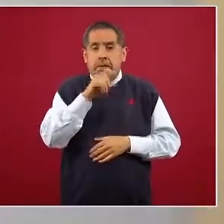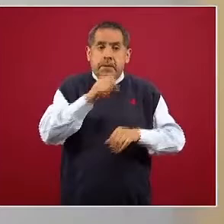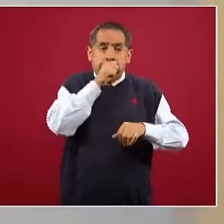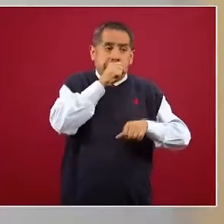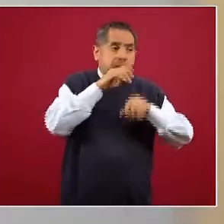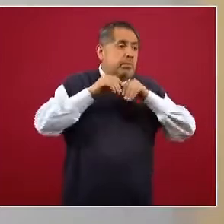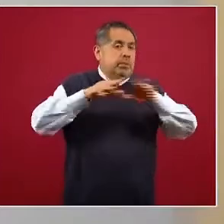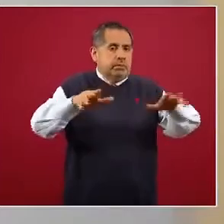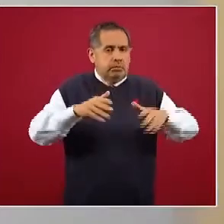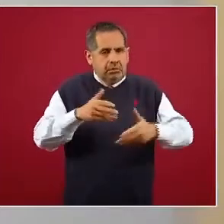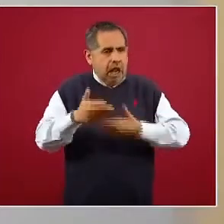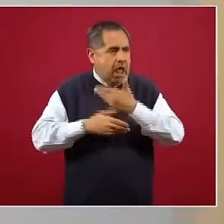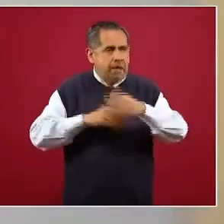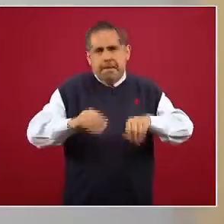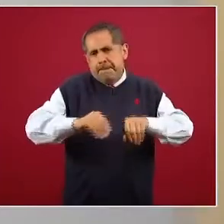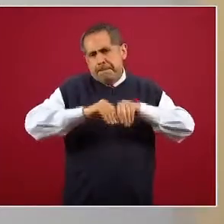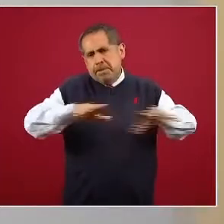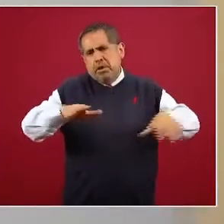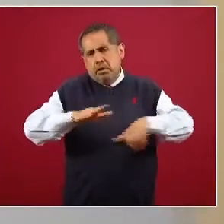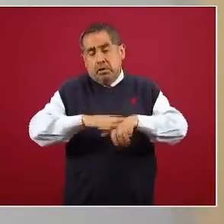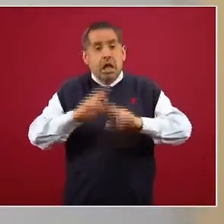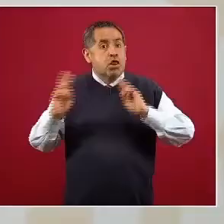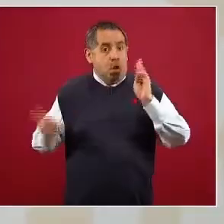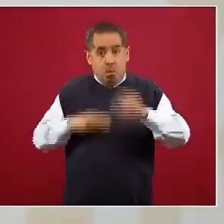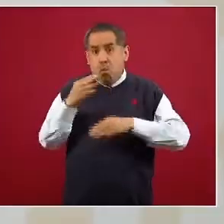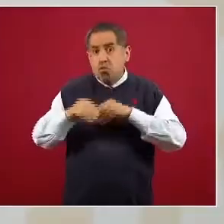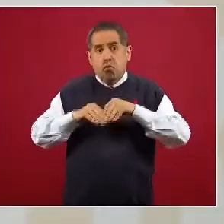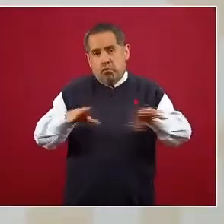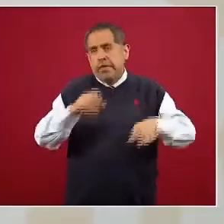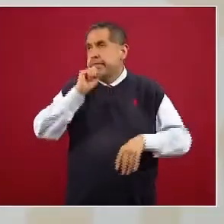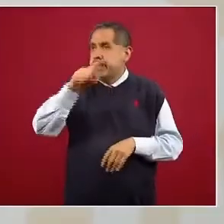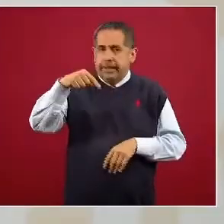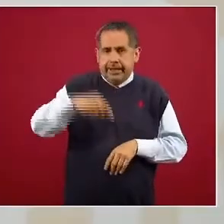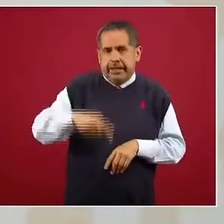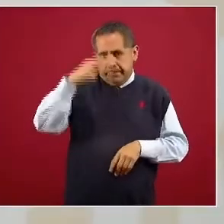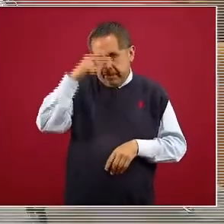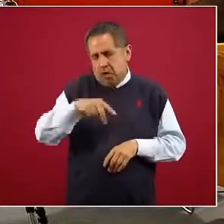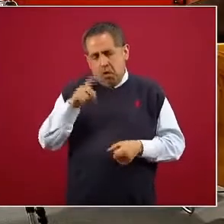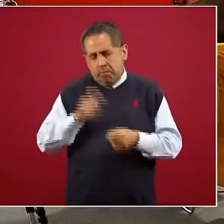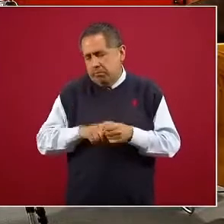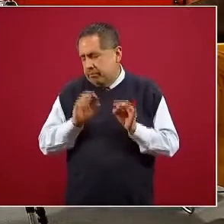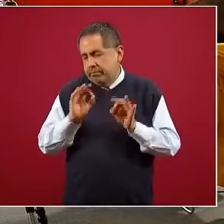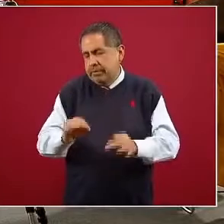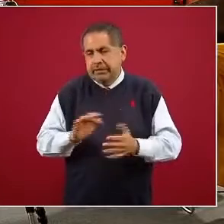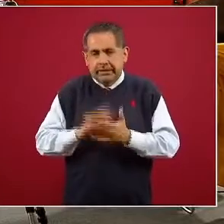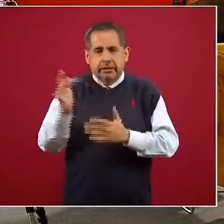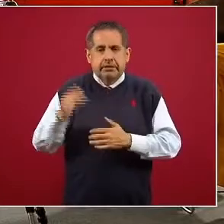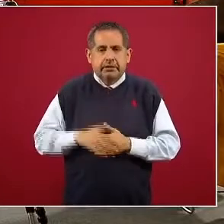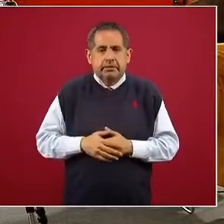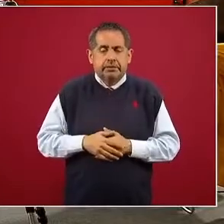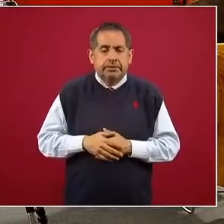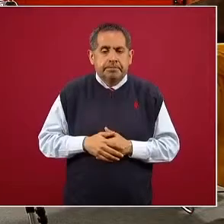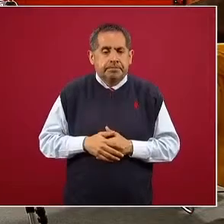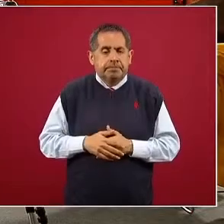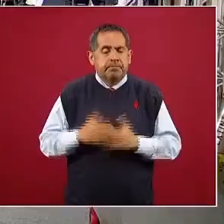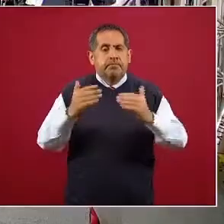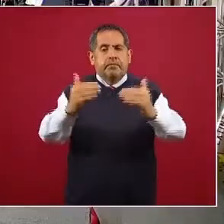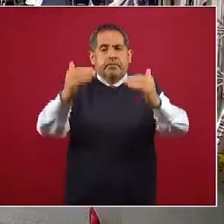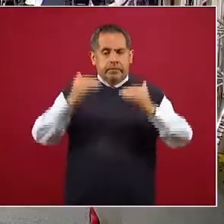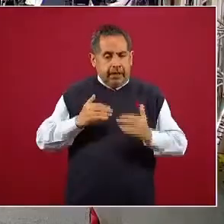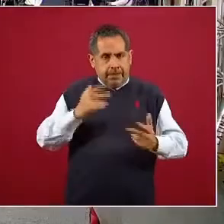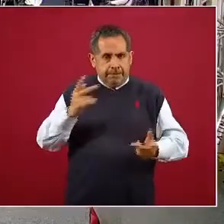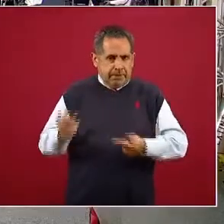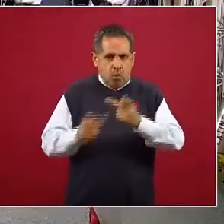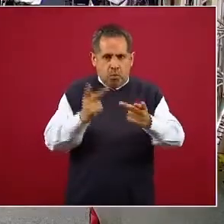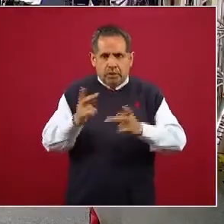de hacer disponible esta herramienta en el mundo y desde luego también en México. Muchas gracias. Vamos a pasar a